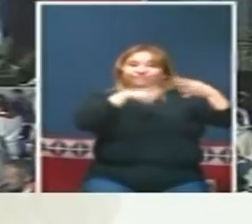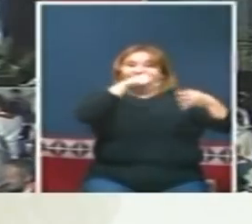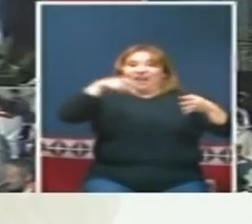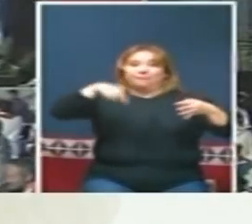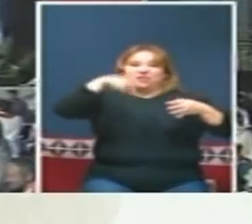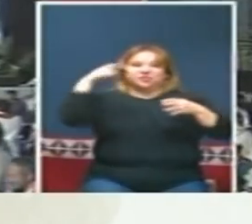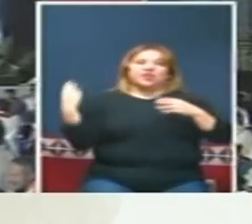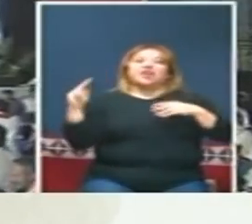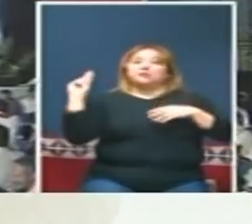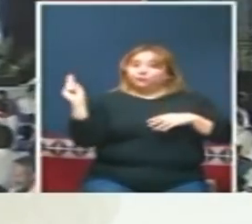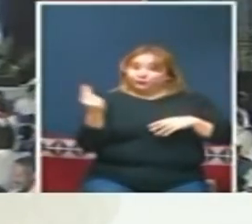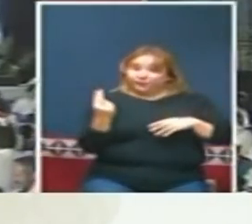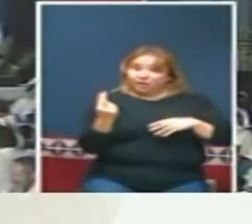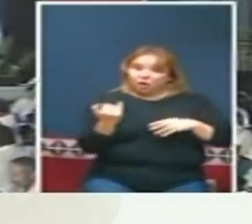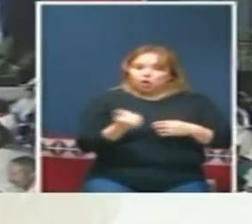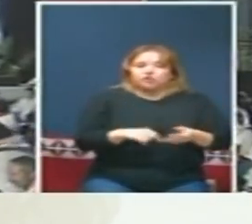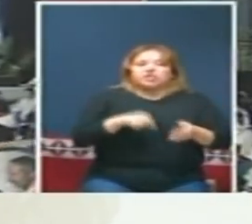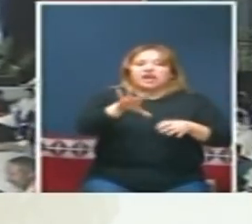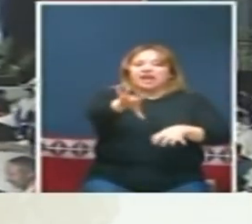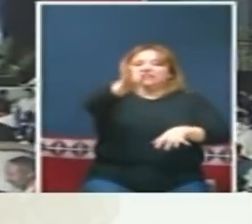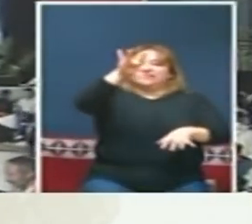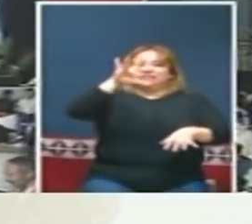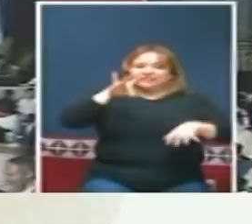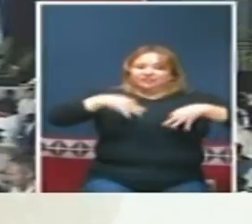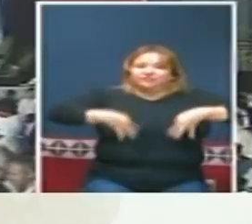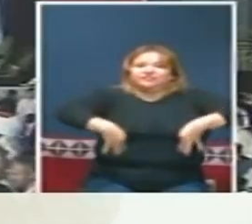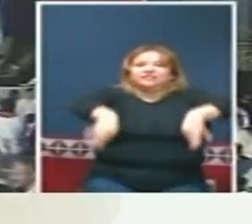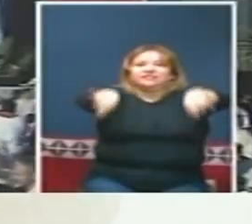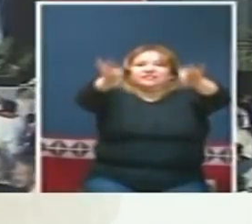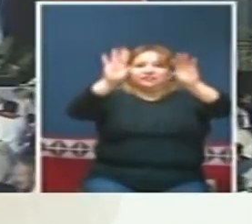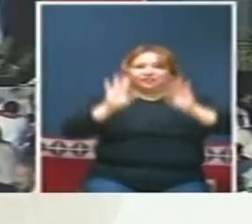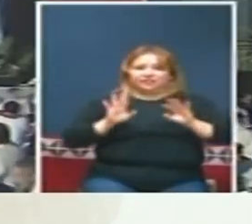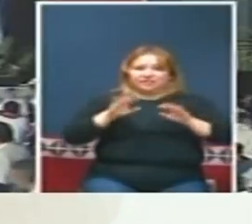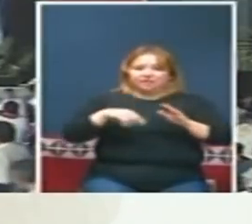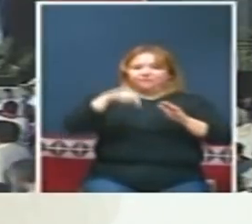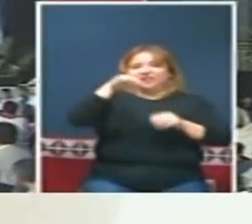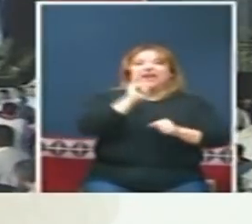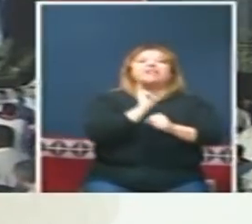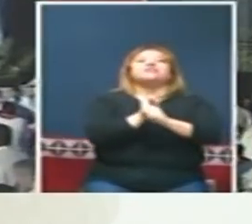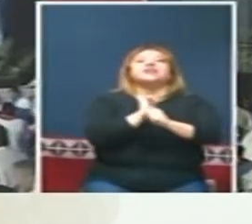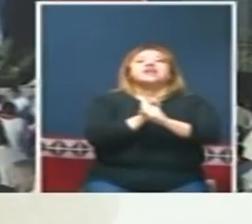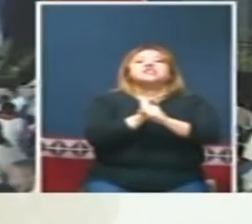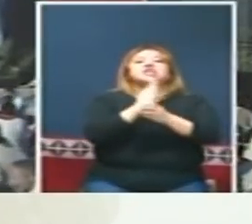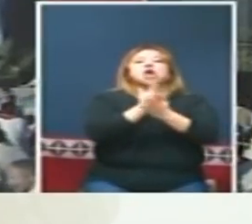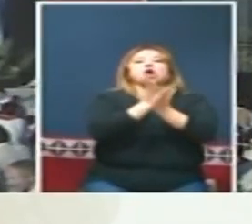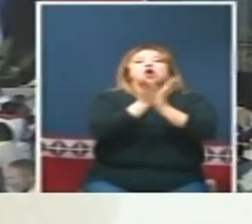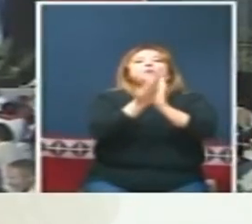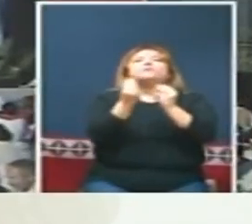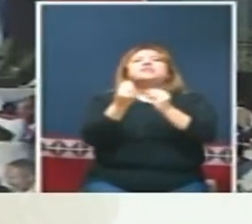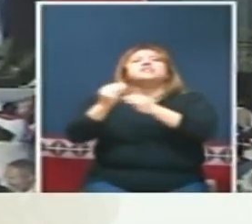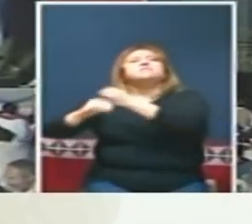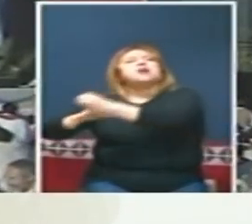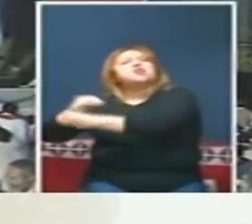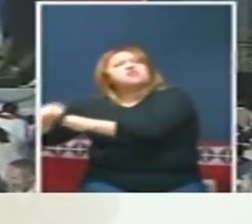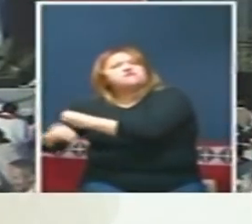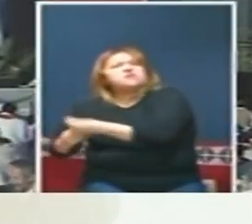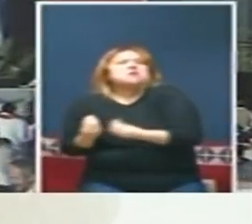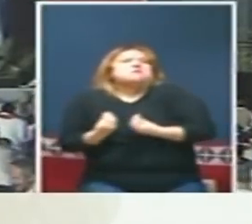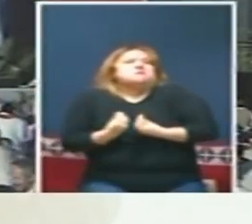ya quedan declarados como beatos y mártires de nuestra iglesia. ¿Y qué participación tiene la familia en todo esto?